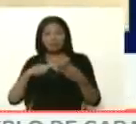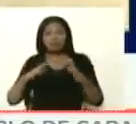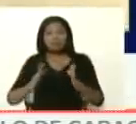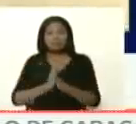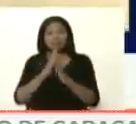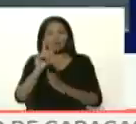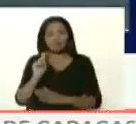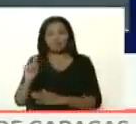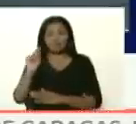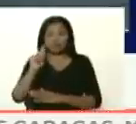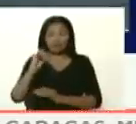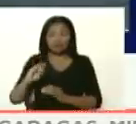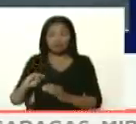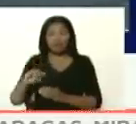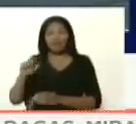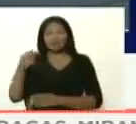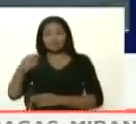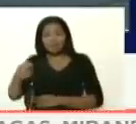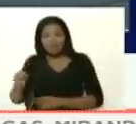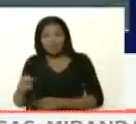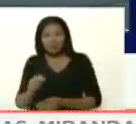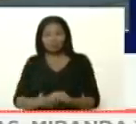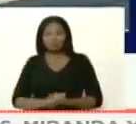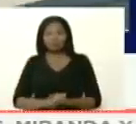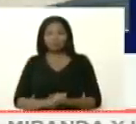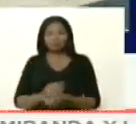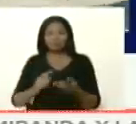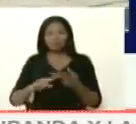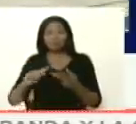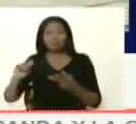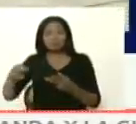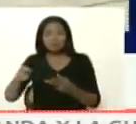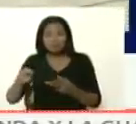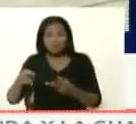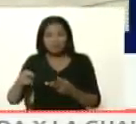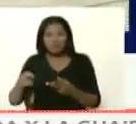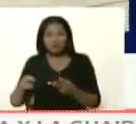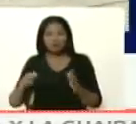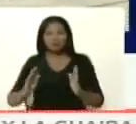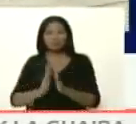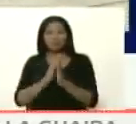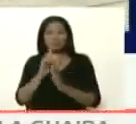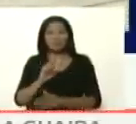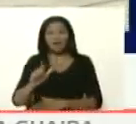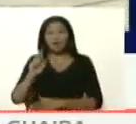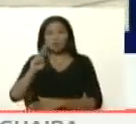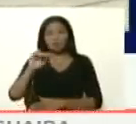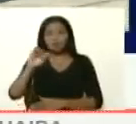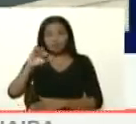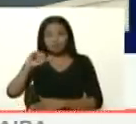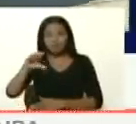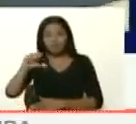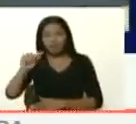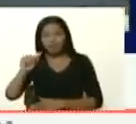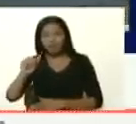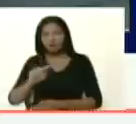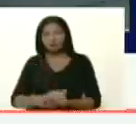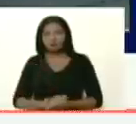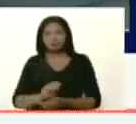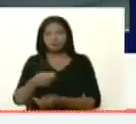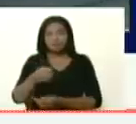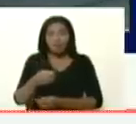Tuy, la ruta Charallave Norte Santa Lucía, la ruta Charallave Sur